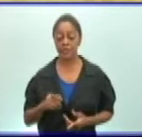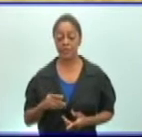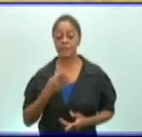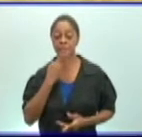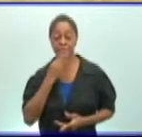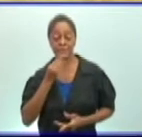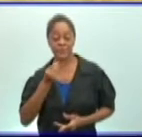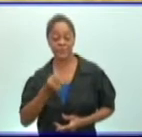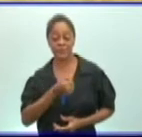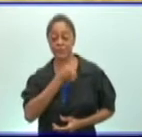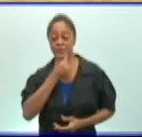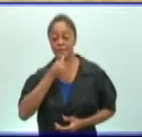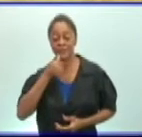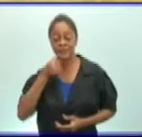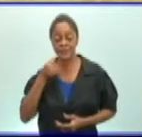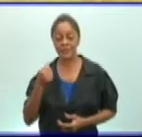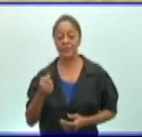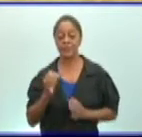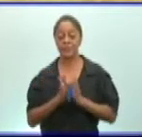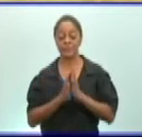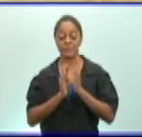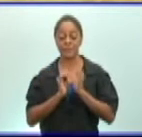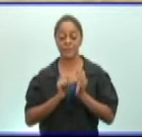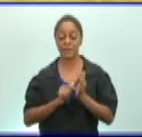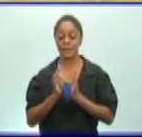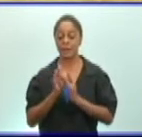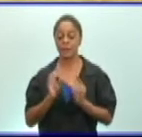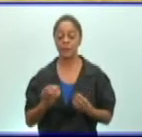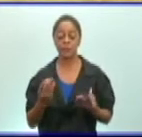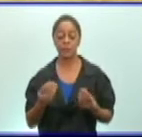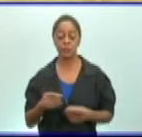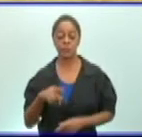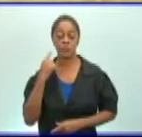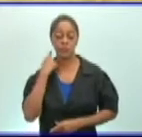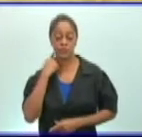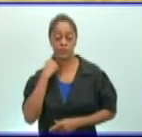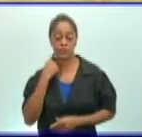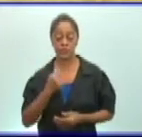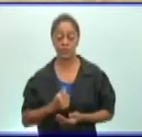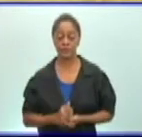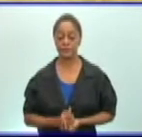es el aceite de oliva, que fue sagrado para ellos durante muchos años.